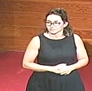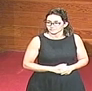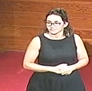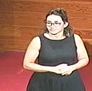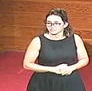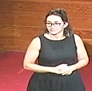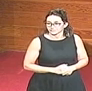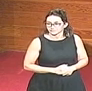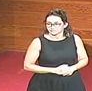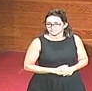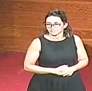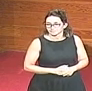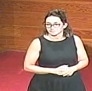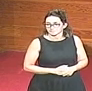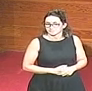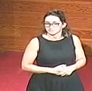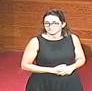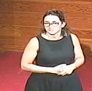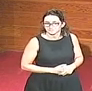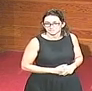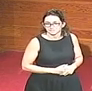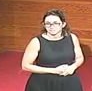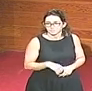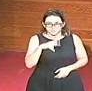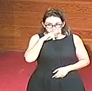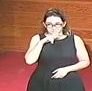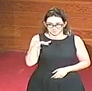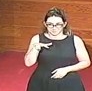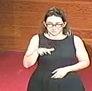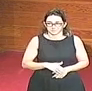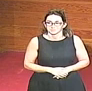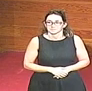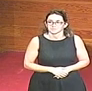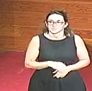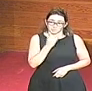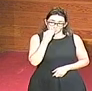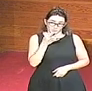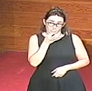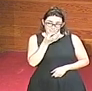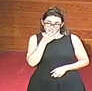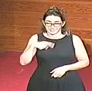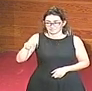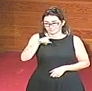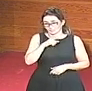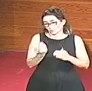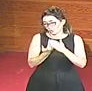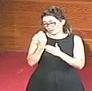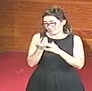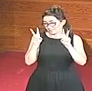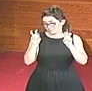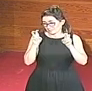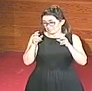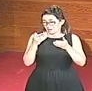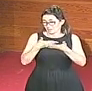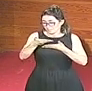Fuentes kazetariaren eskutik. Bueno, buenas tardes y gracias por su presencia dentro de las jornadas sobre periodismo organizadas por